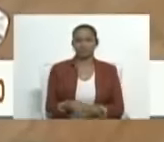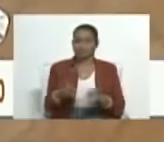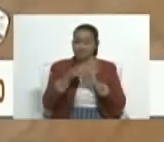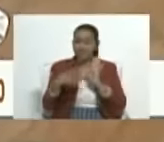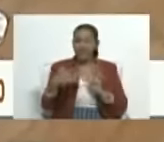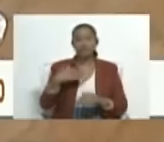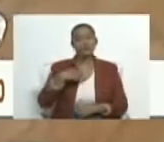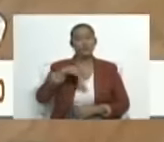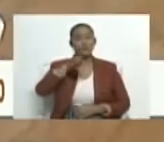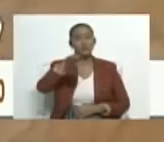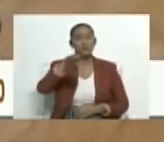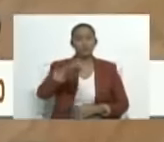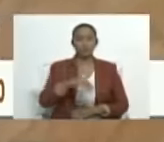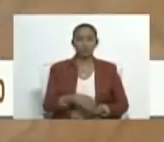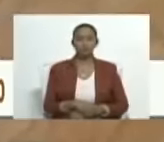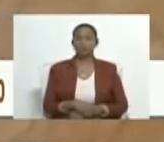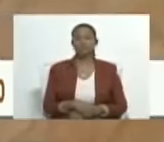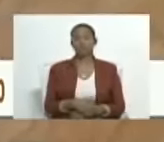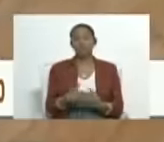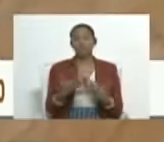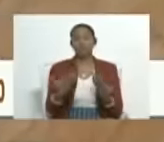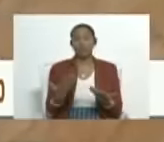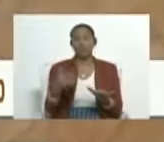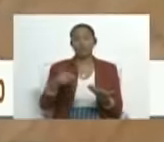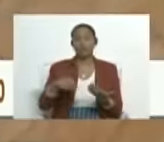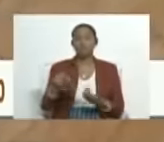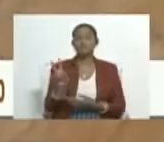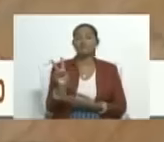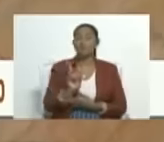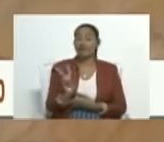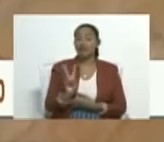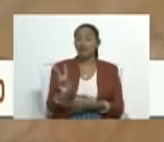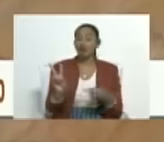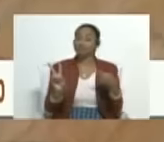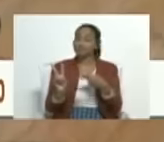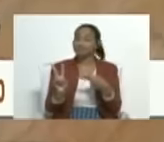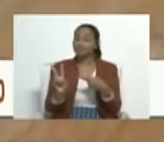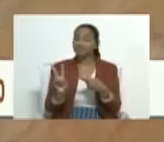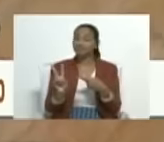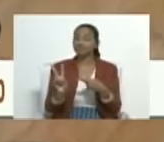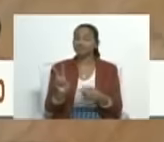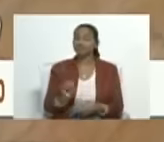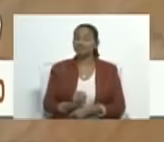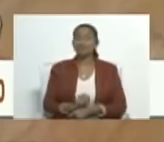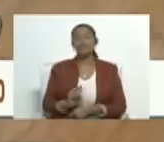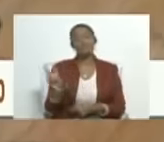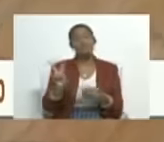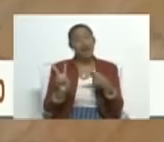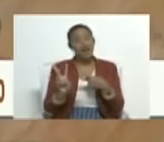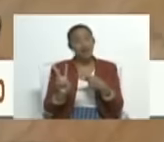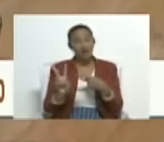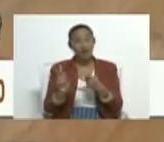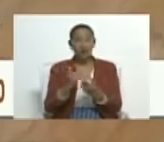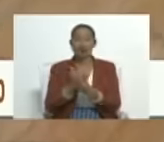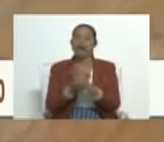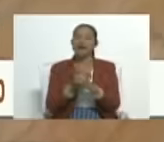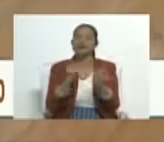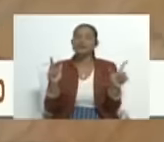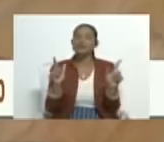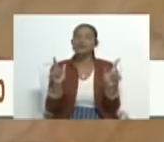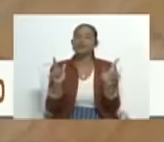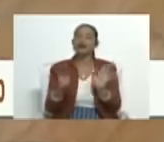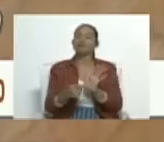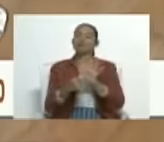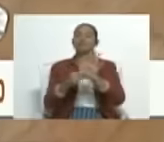eso hoy Venezuela libra uno de los capítulos de su historia